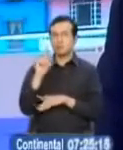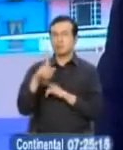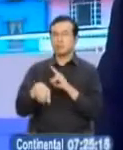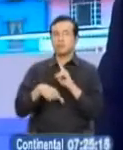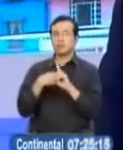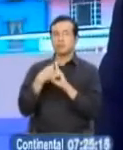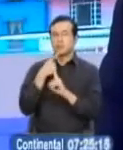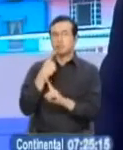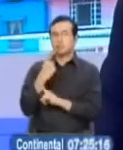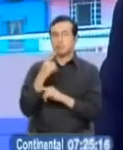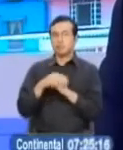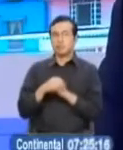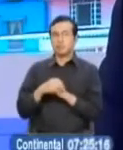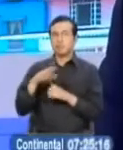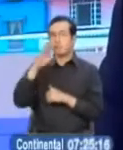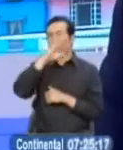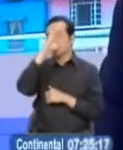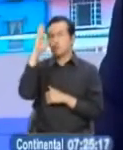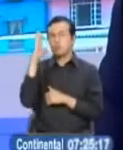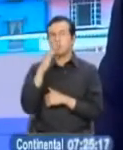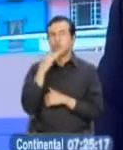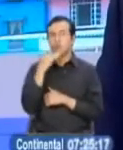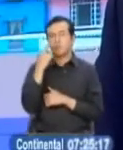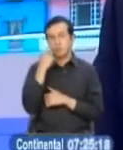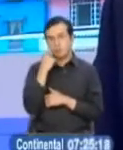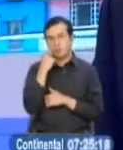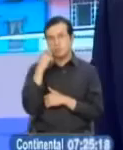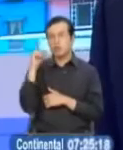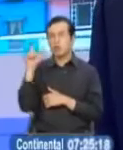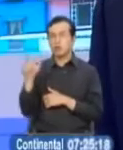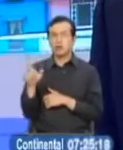además, jamás se podría demostrar que él